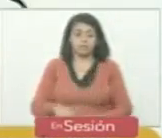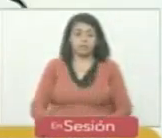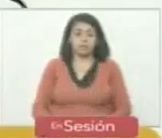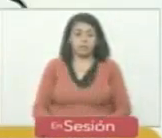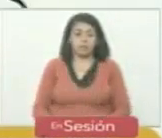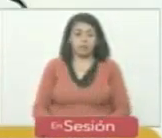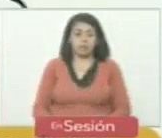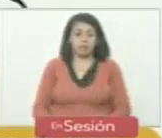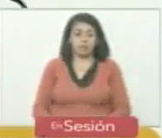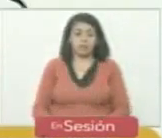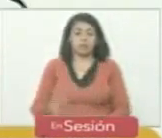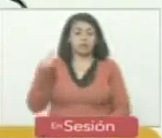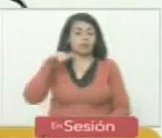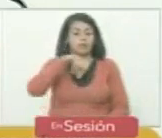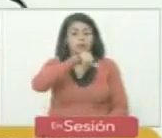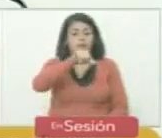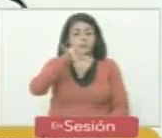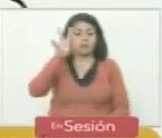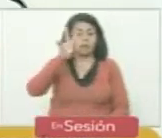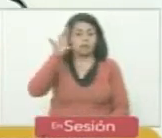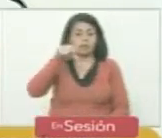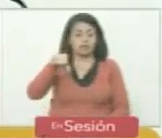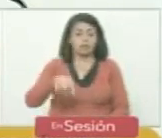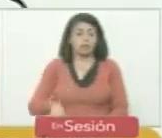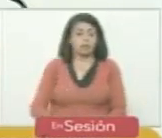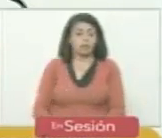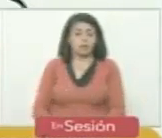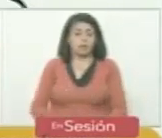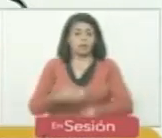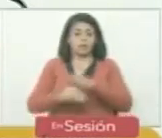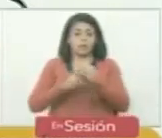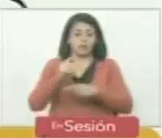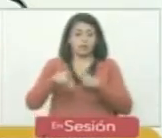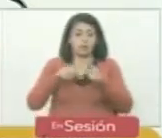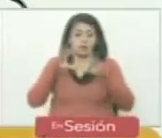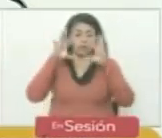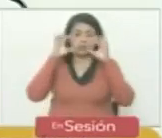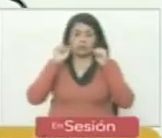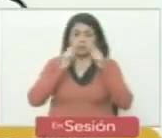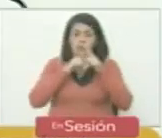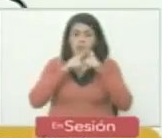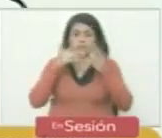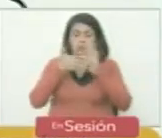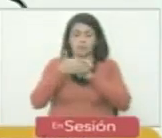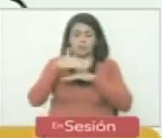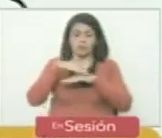esta aeronave venezolana, que debemos entender